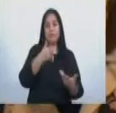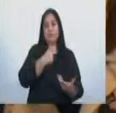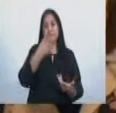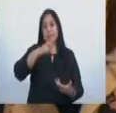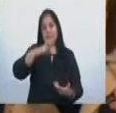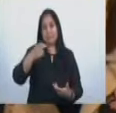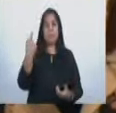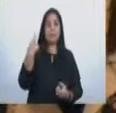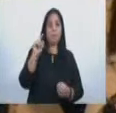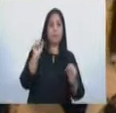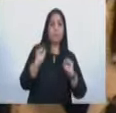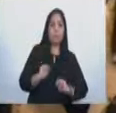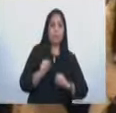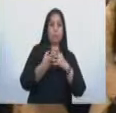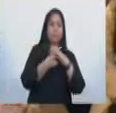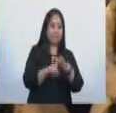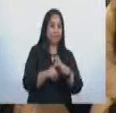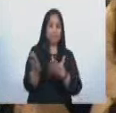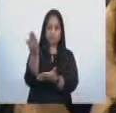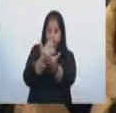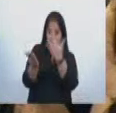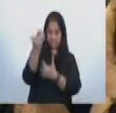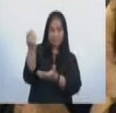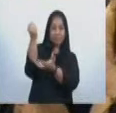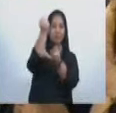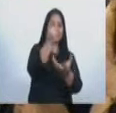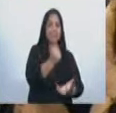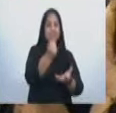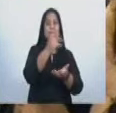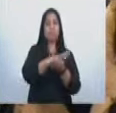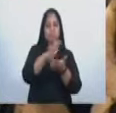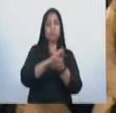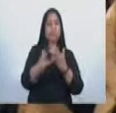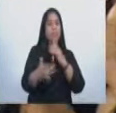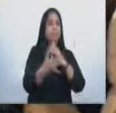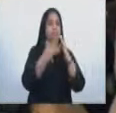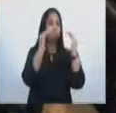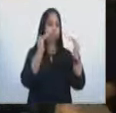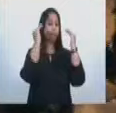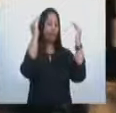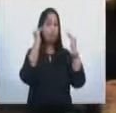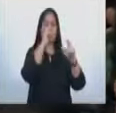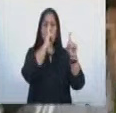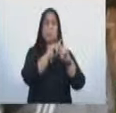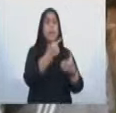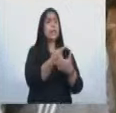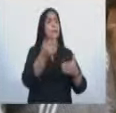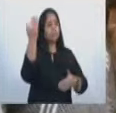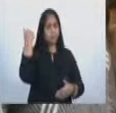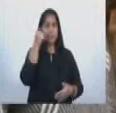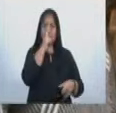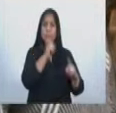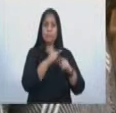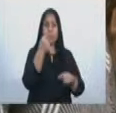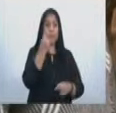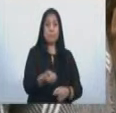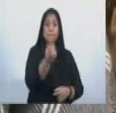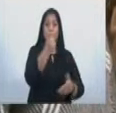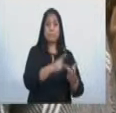requiere para poder empezar a atraer inversiones de alta tecnología y ya la semana pasada tuvimos la primera